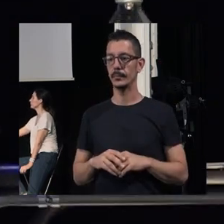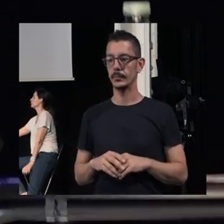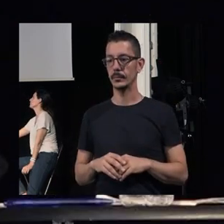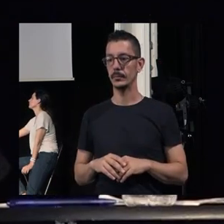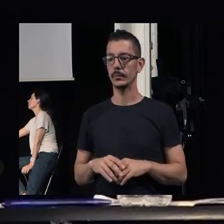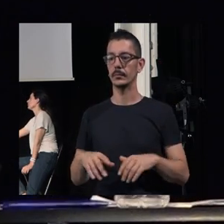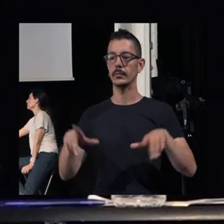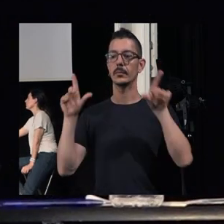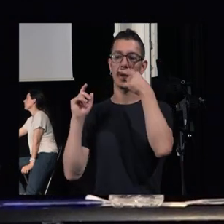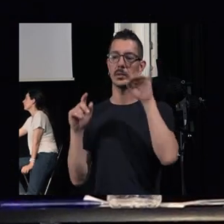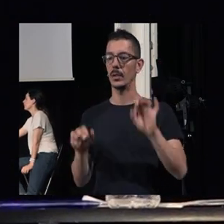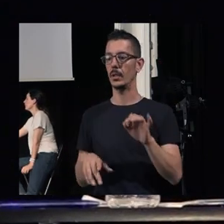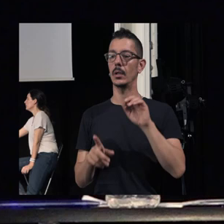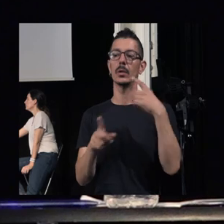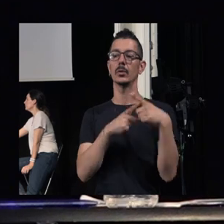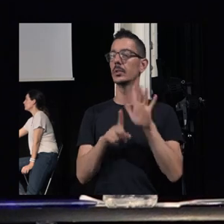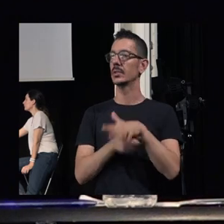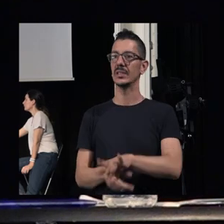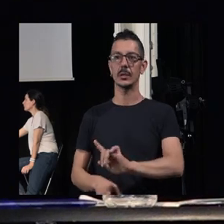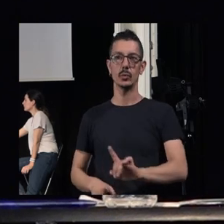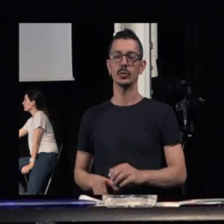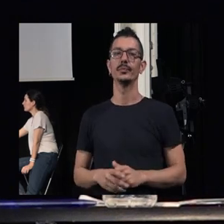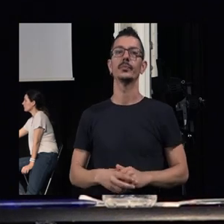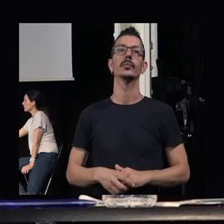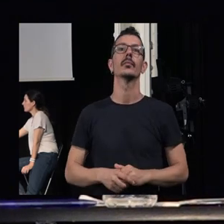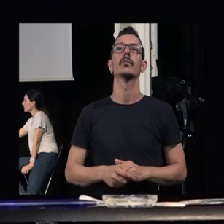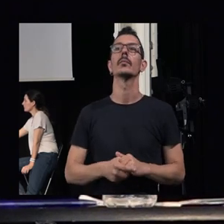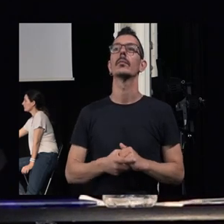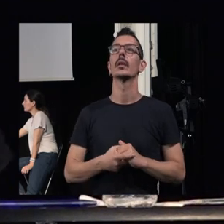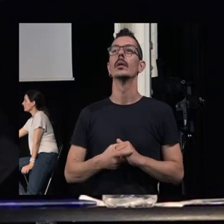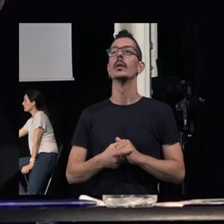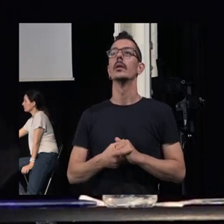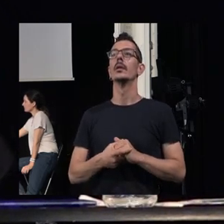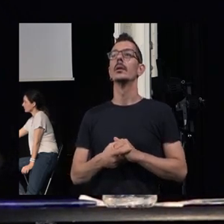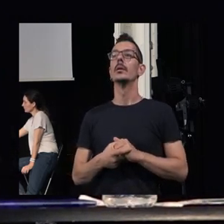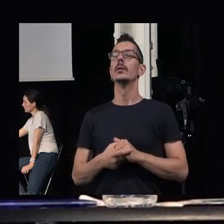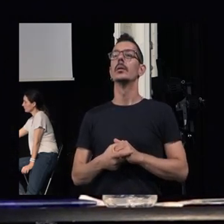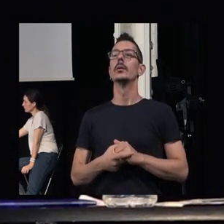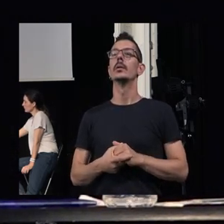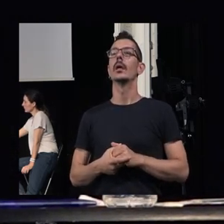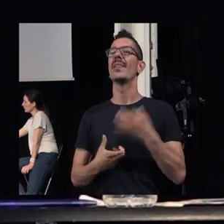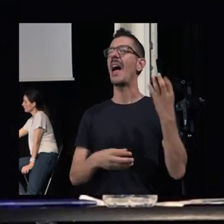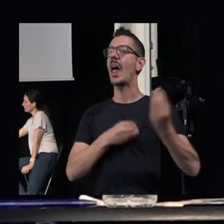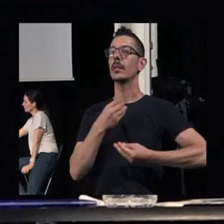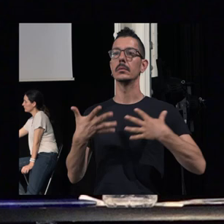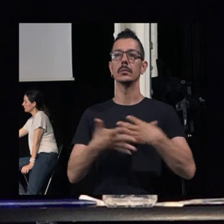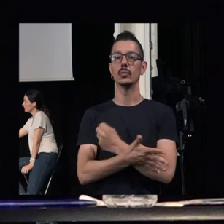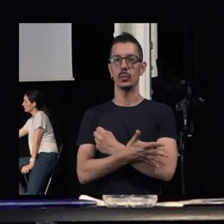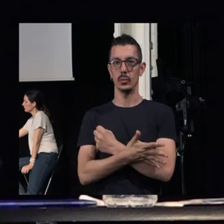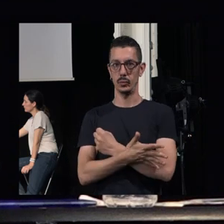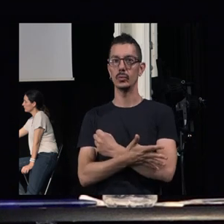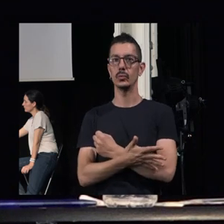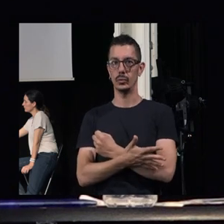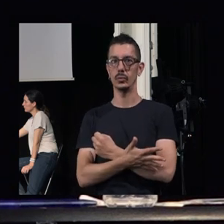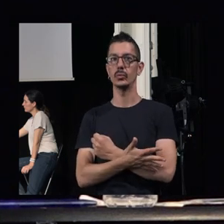test inicial para comprobar si eso funciona, por supuesto, hay que hacerlo todo, es